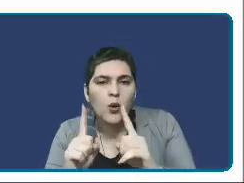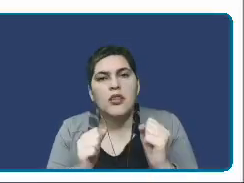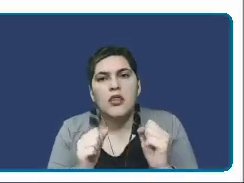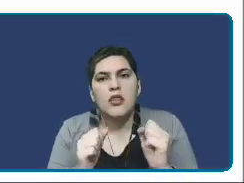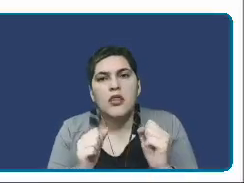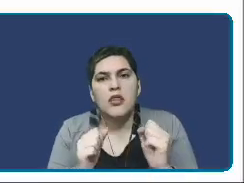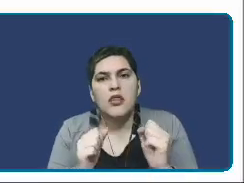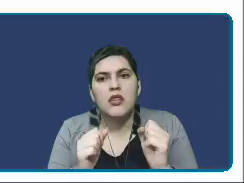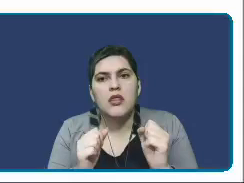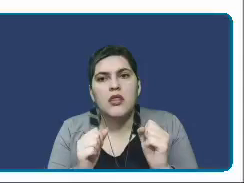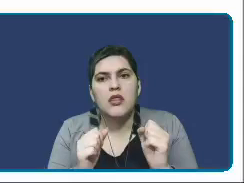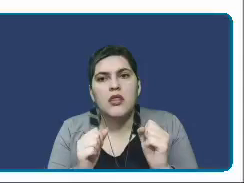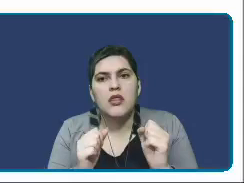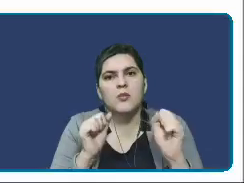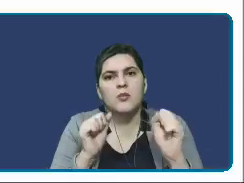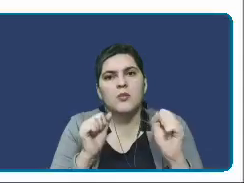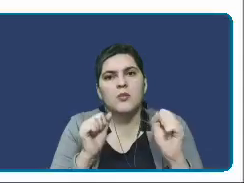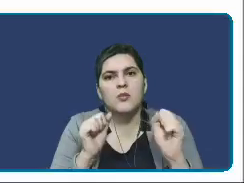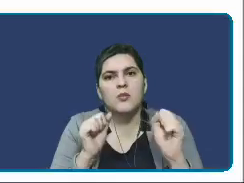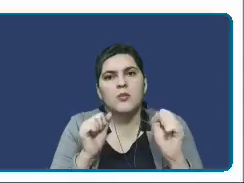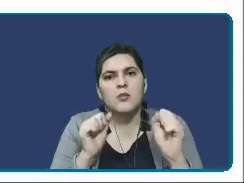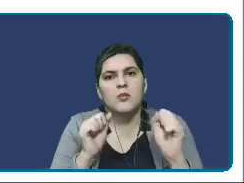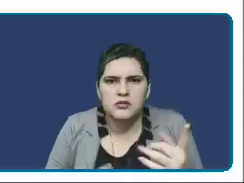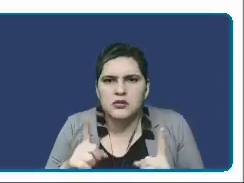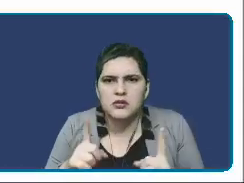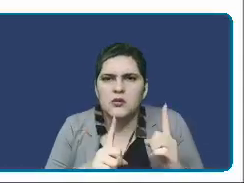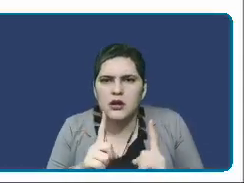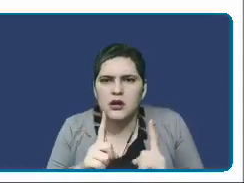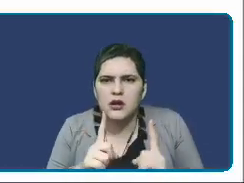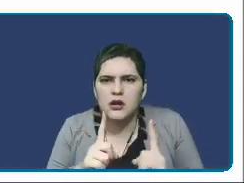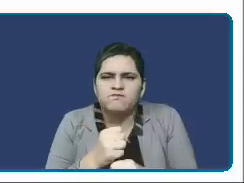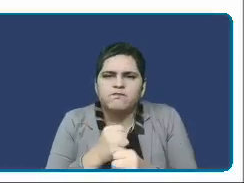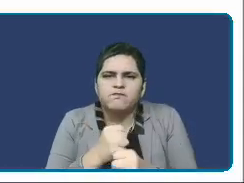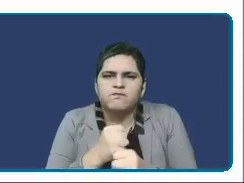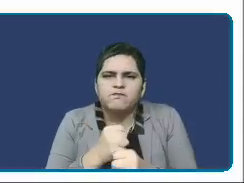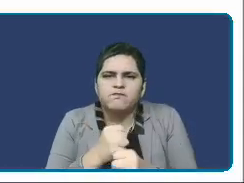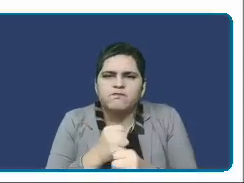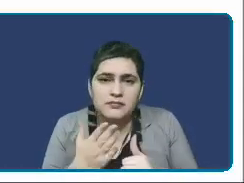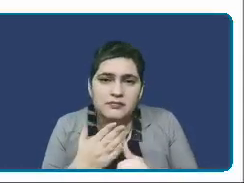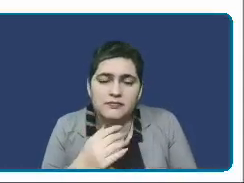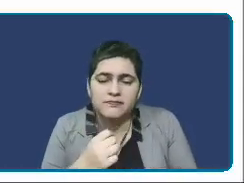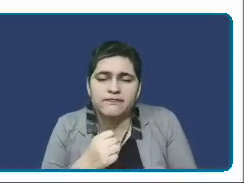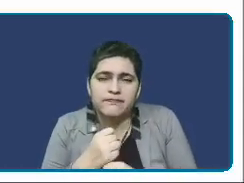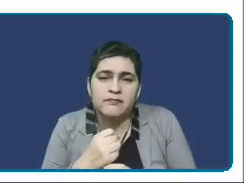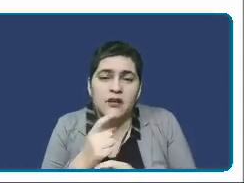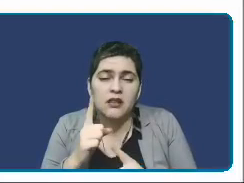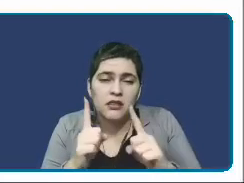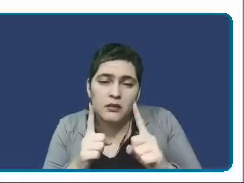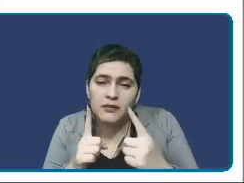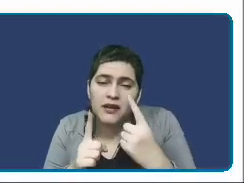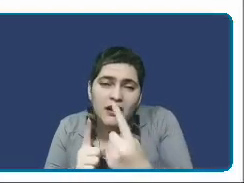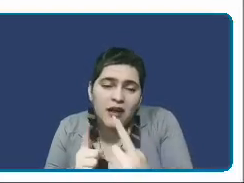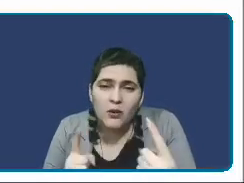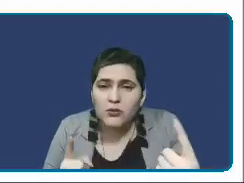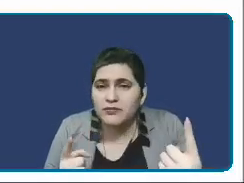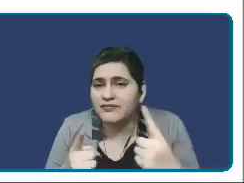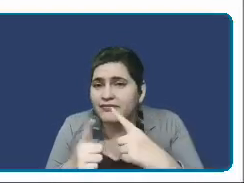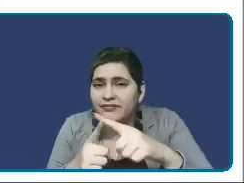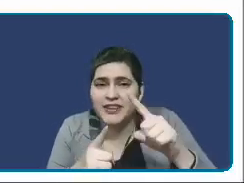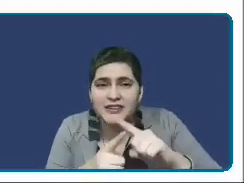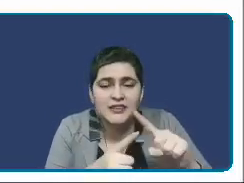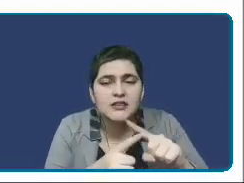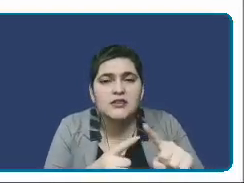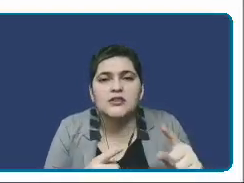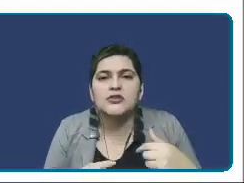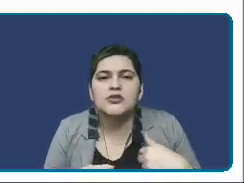tener constipación como de las cosas frecuentes. Entonces, cada niño es en particular. ¿Qué necesito? Saber que no hay una